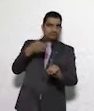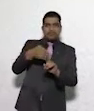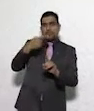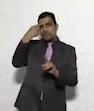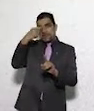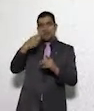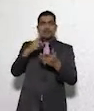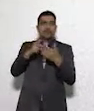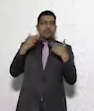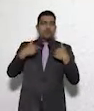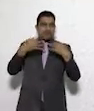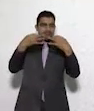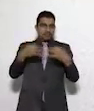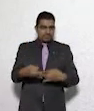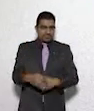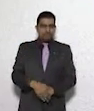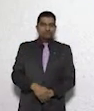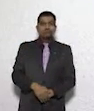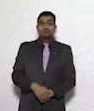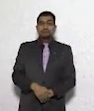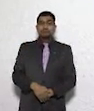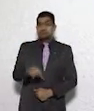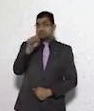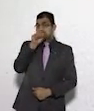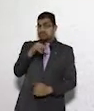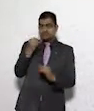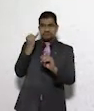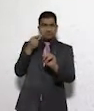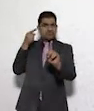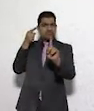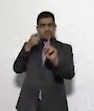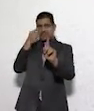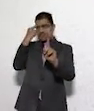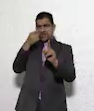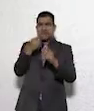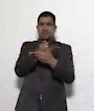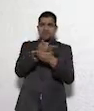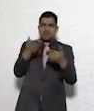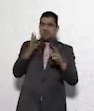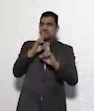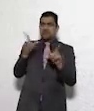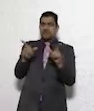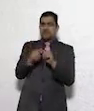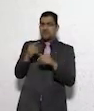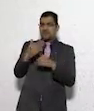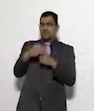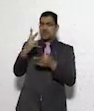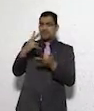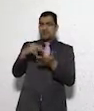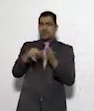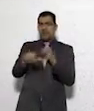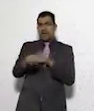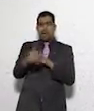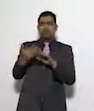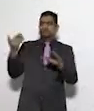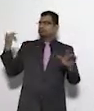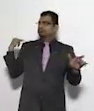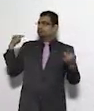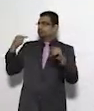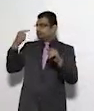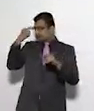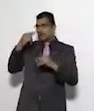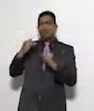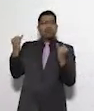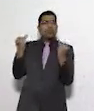humanos. Este ejercicio retoma una propuesta análoga realizada en 2011, en donde con un formato